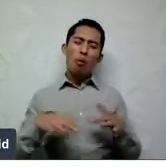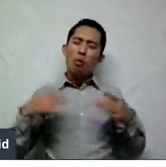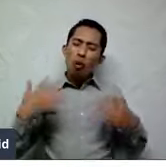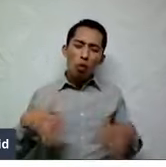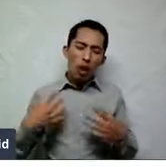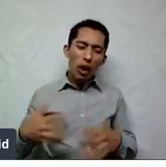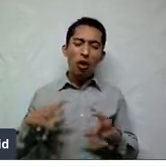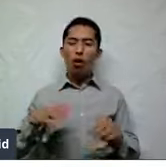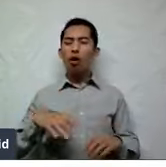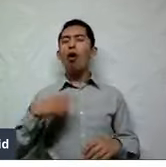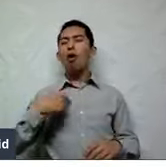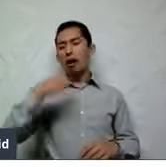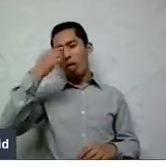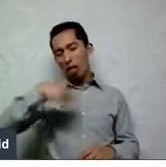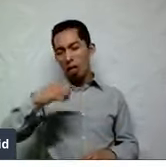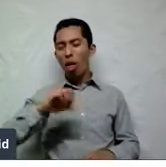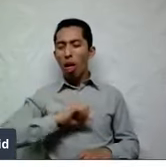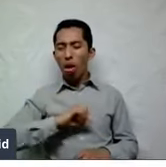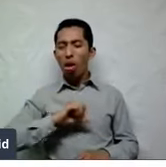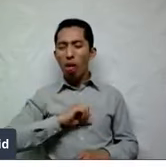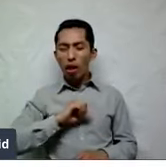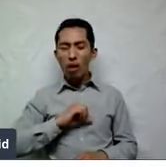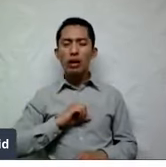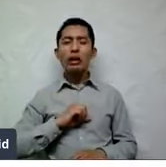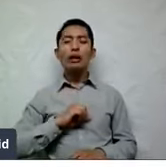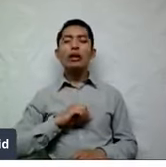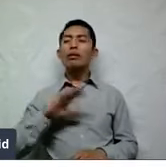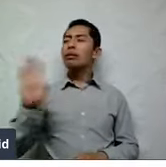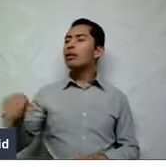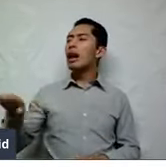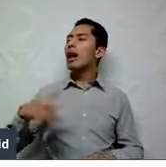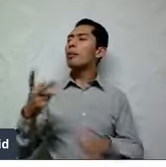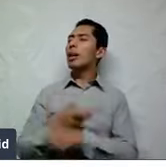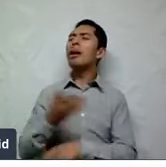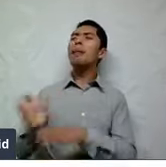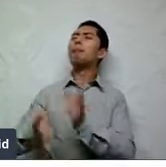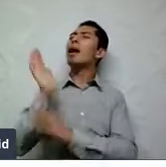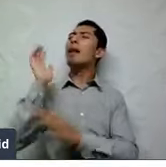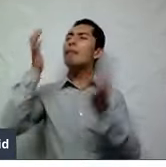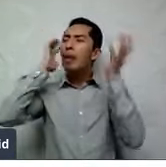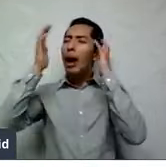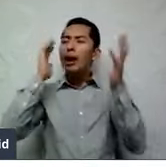un poco de moco y estornudo. Y dices, ay, pues date un baño o tómate